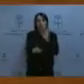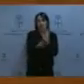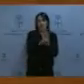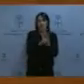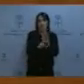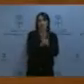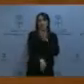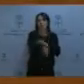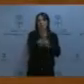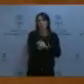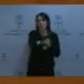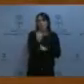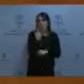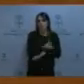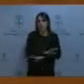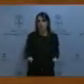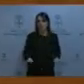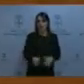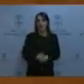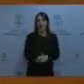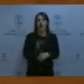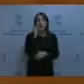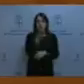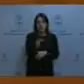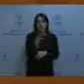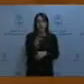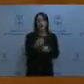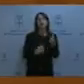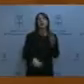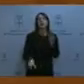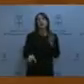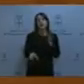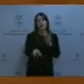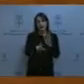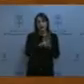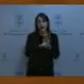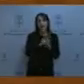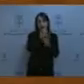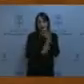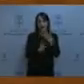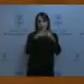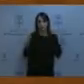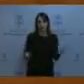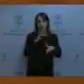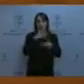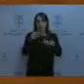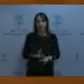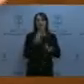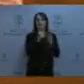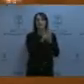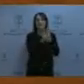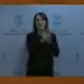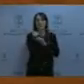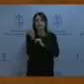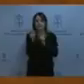de puertos. De hecho, con el ordenamiento jurídico asturiano vigente, es en la ley de tasas donde se recogen, entre otros aspectos, las